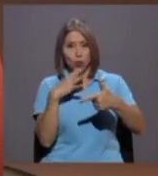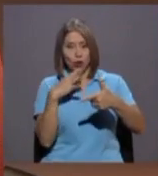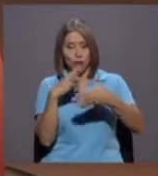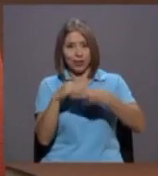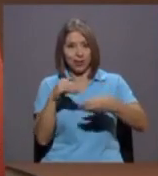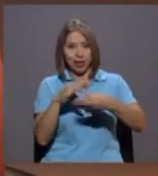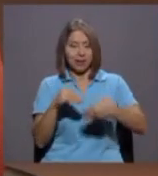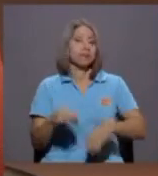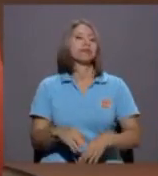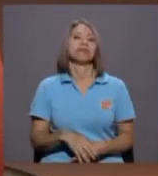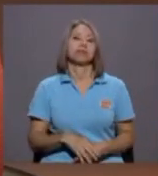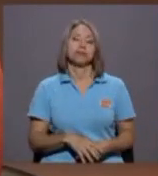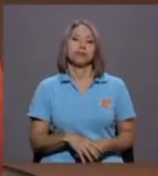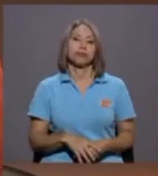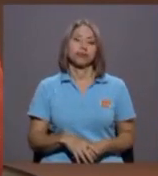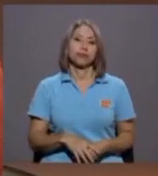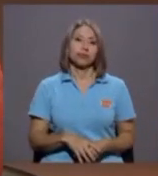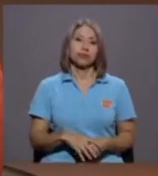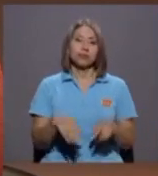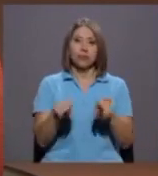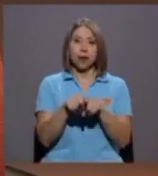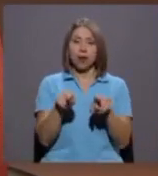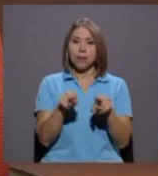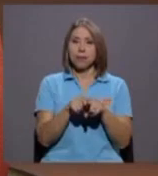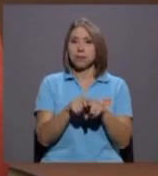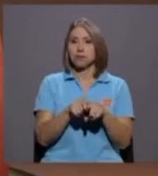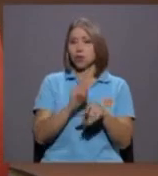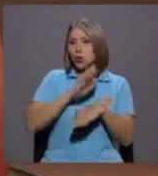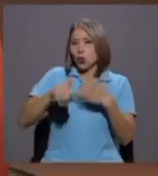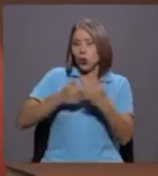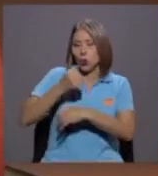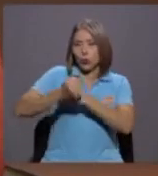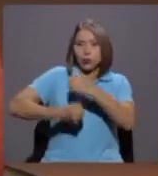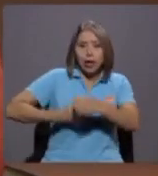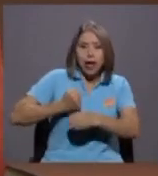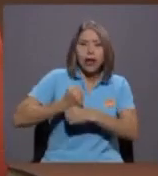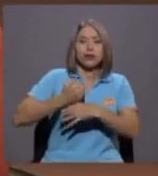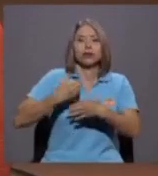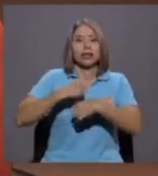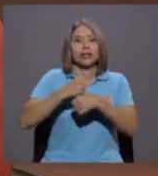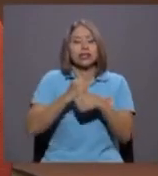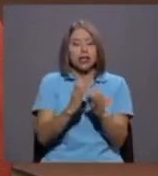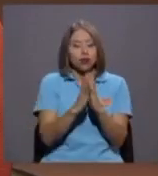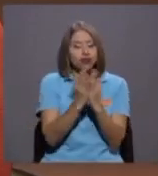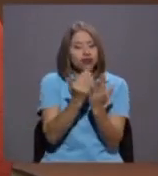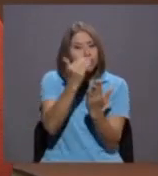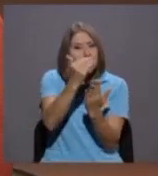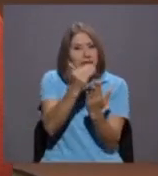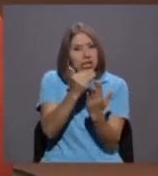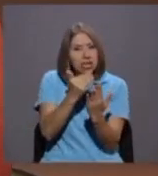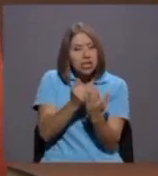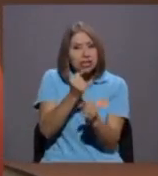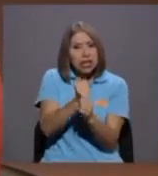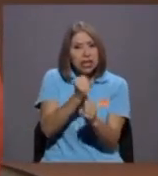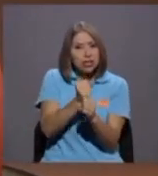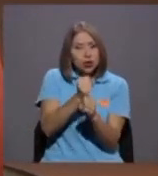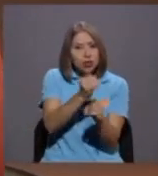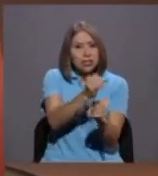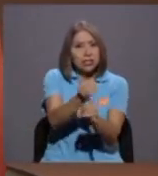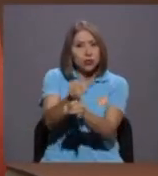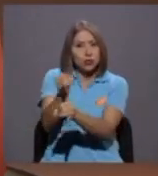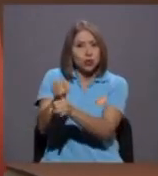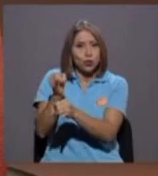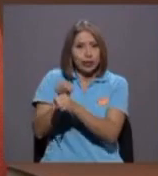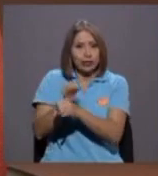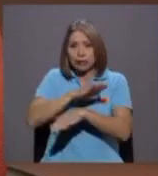Luego estamos todos los años generando un índice de gestión institucional para todo el sector